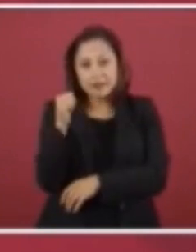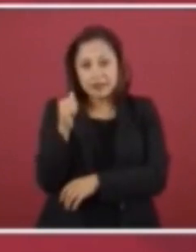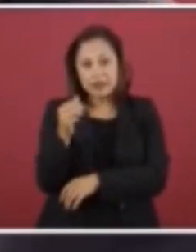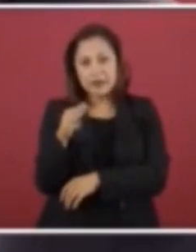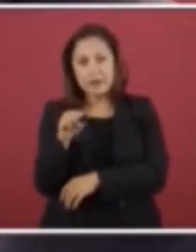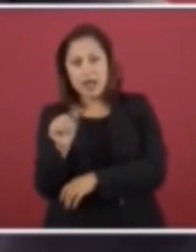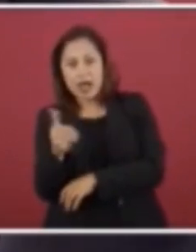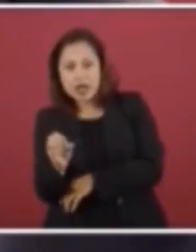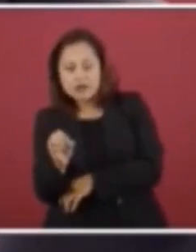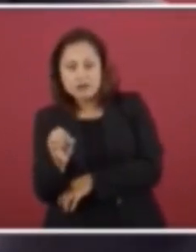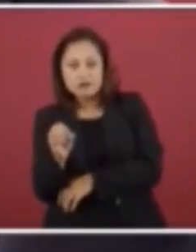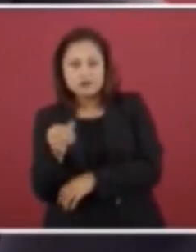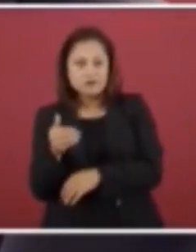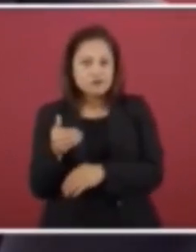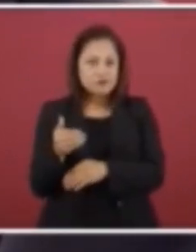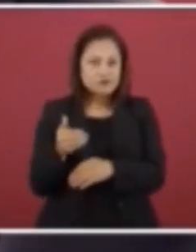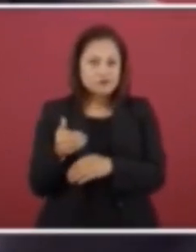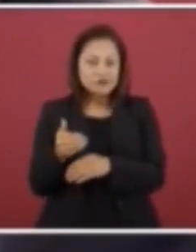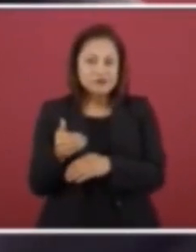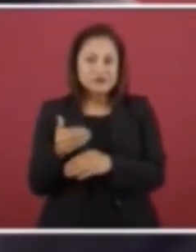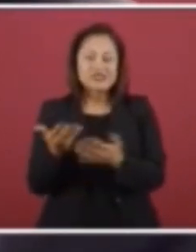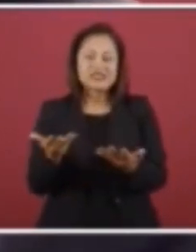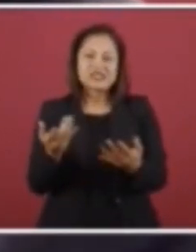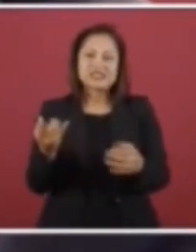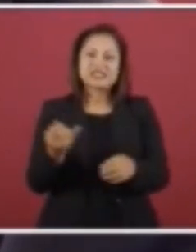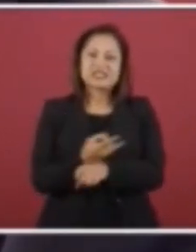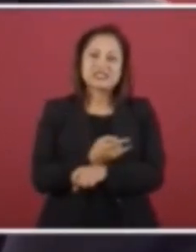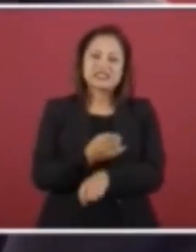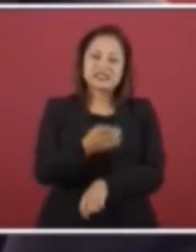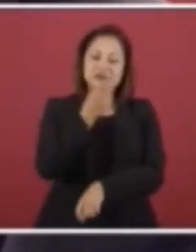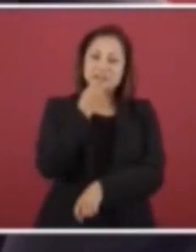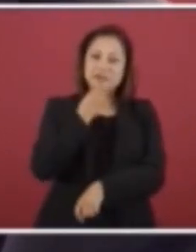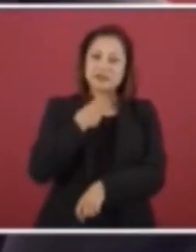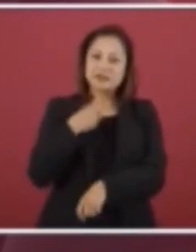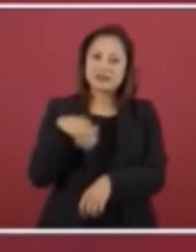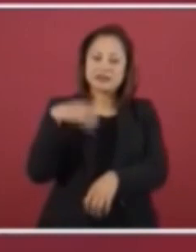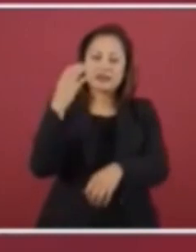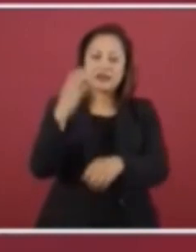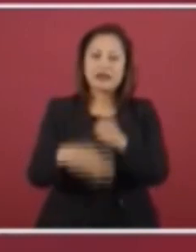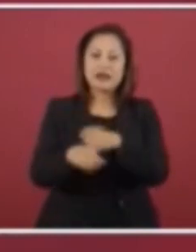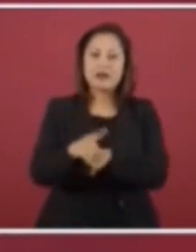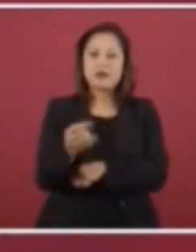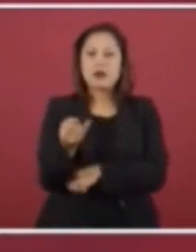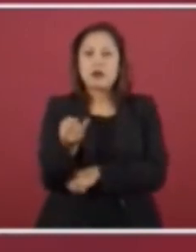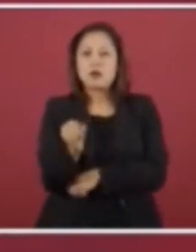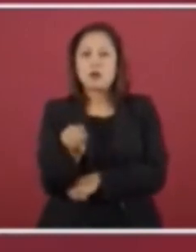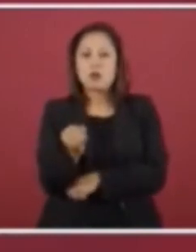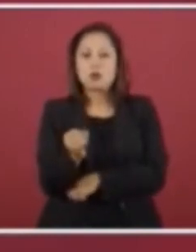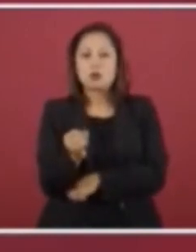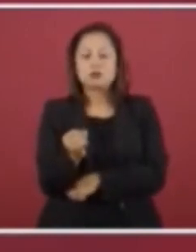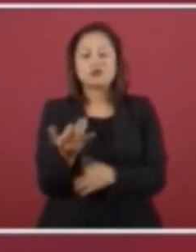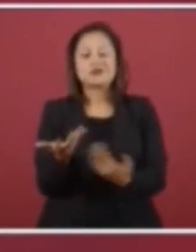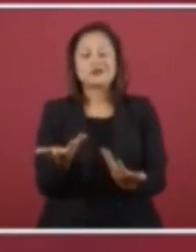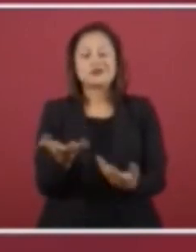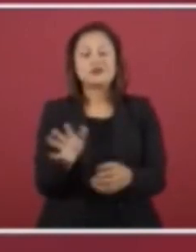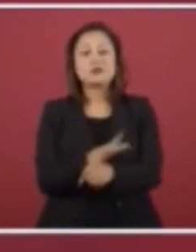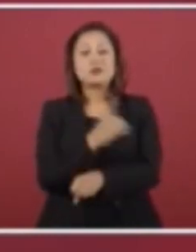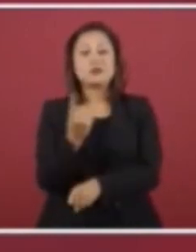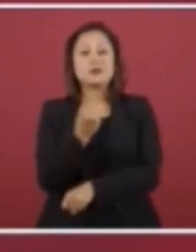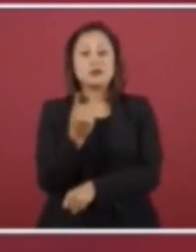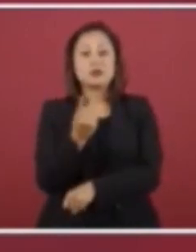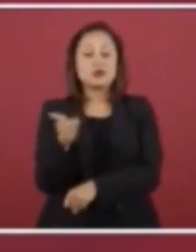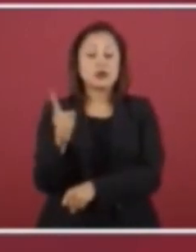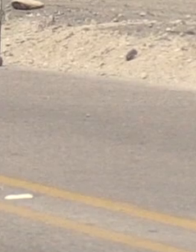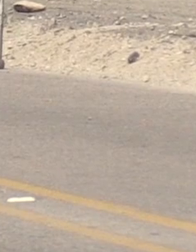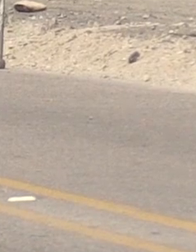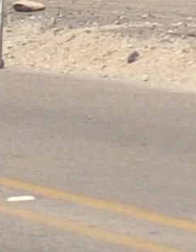Y me están diciendo ahora que va a ser para junio, porque nos quedó mal una